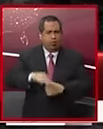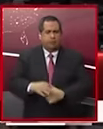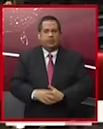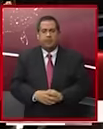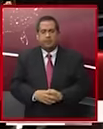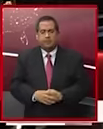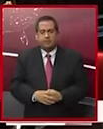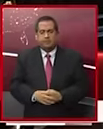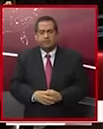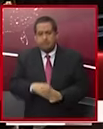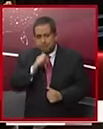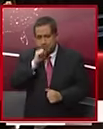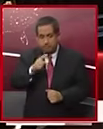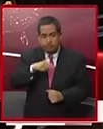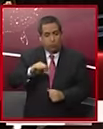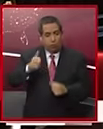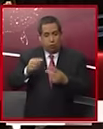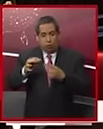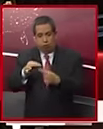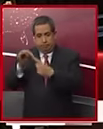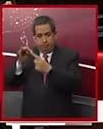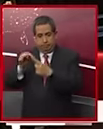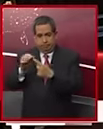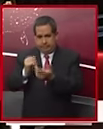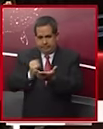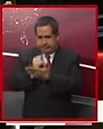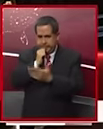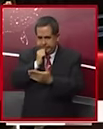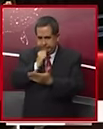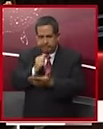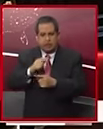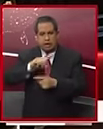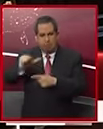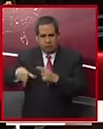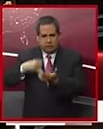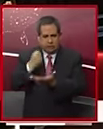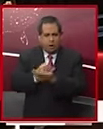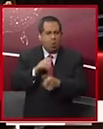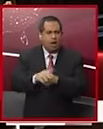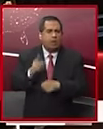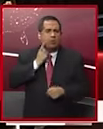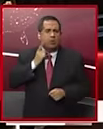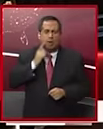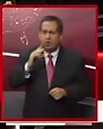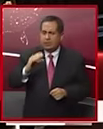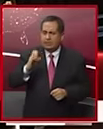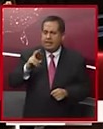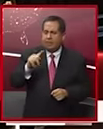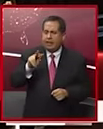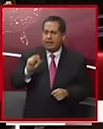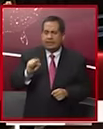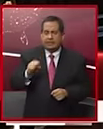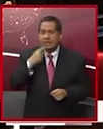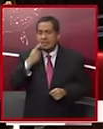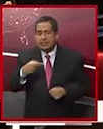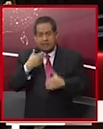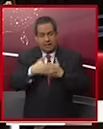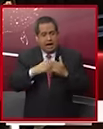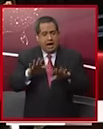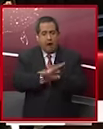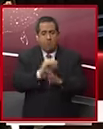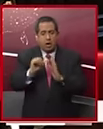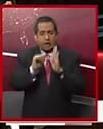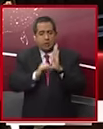Bueno, otra reserva también avalada fue la del diputado constituyente Hugo Eric Flores Cervantes, quien propuso, mire, una modificación al